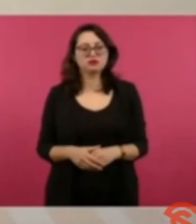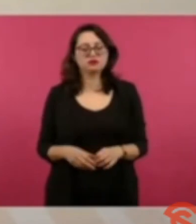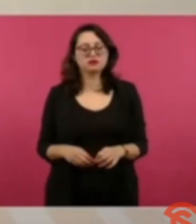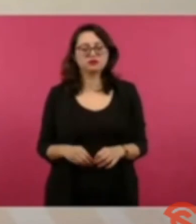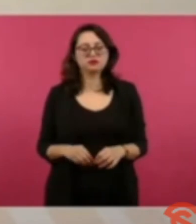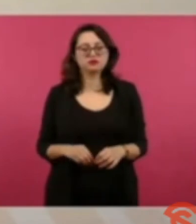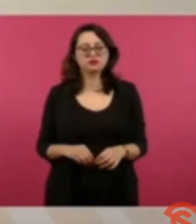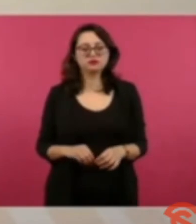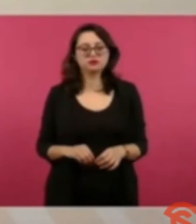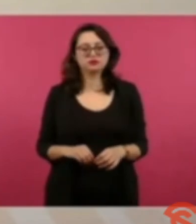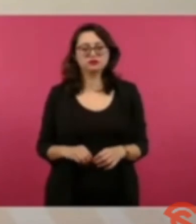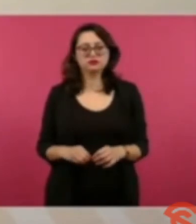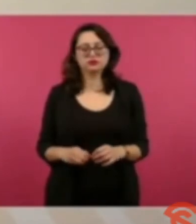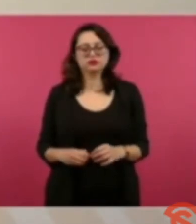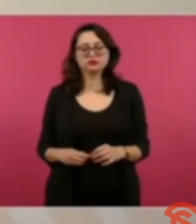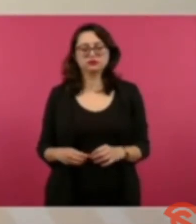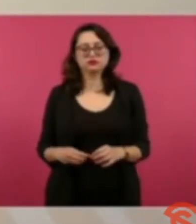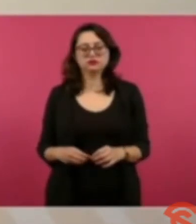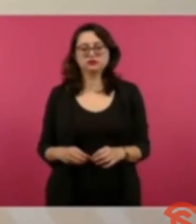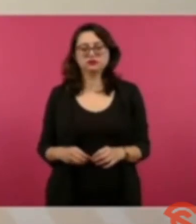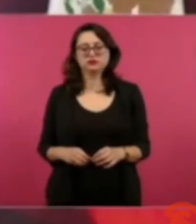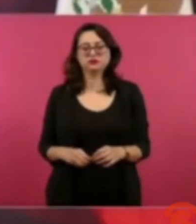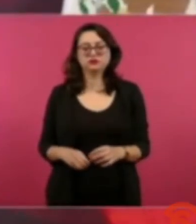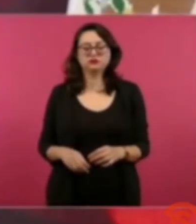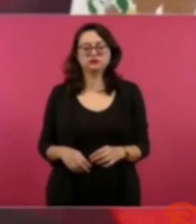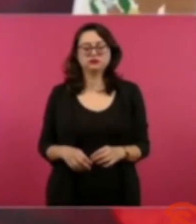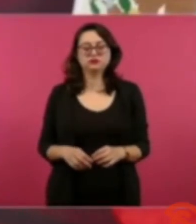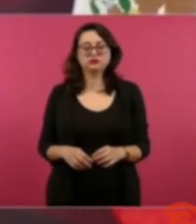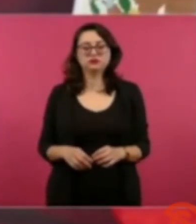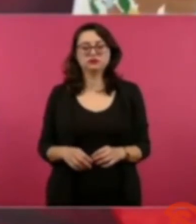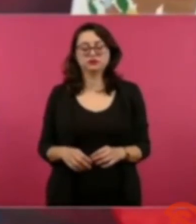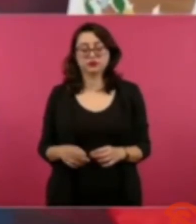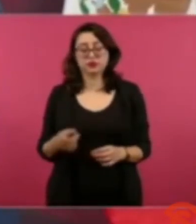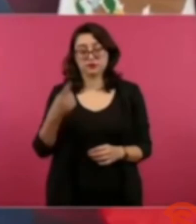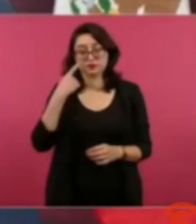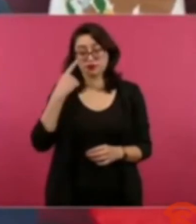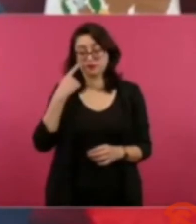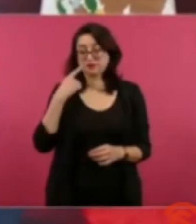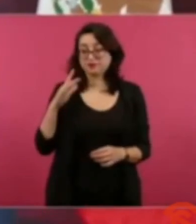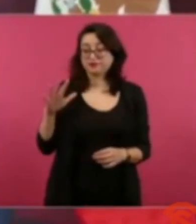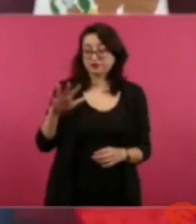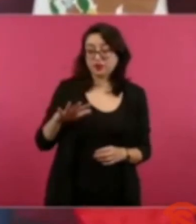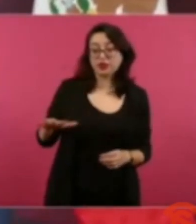Ahora que se rescató el tramo de vía del Istmo,